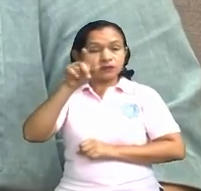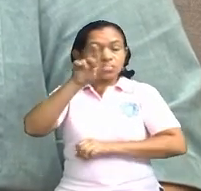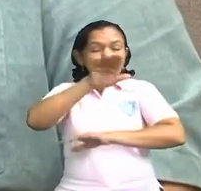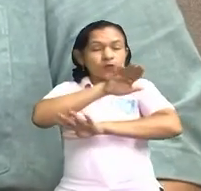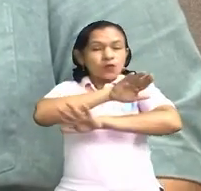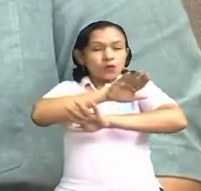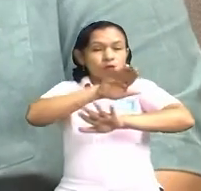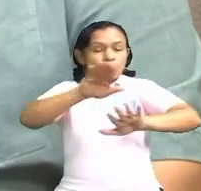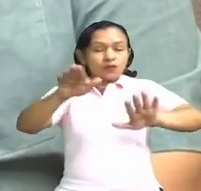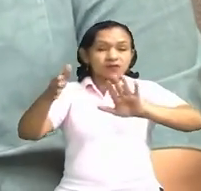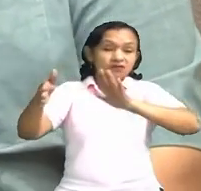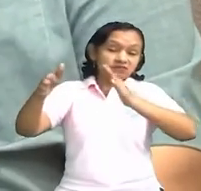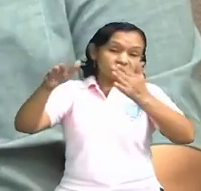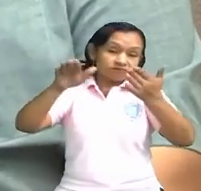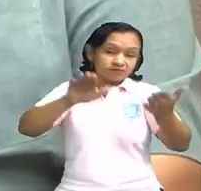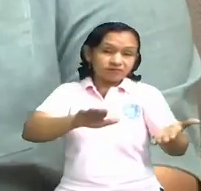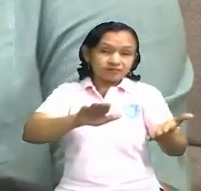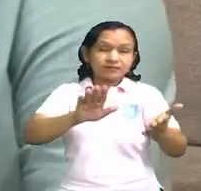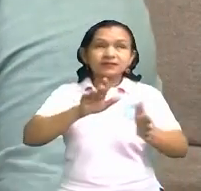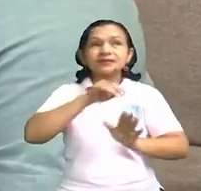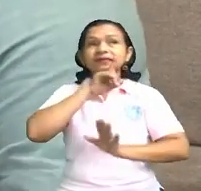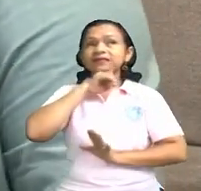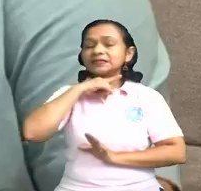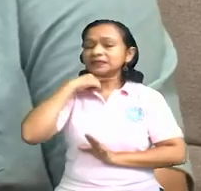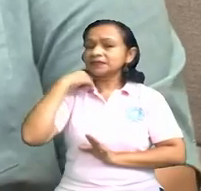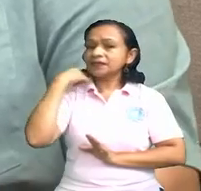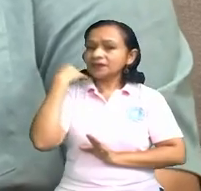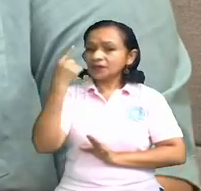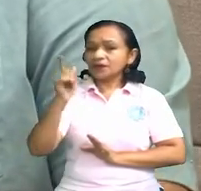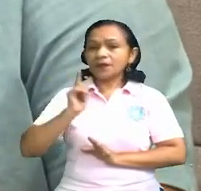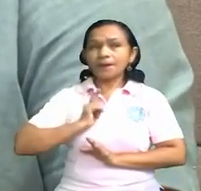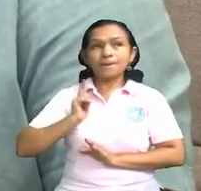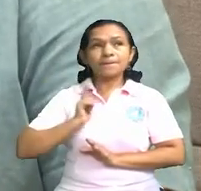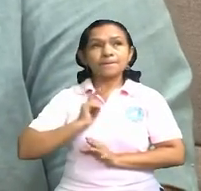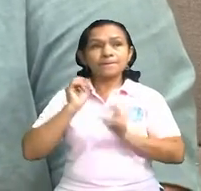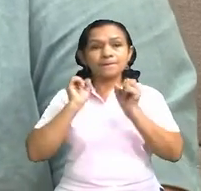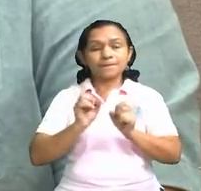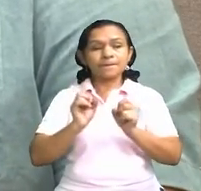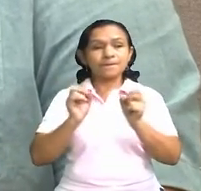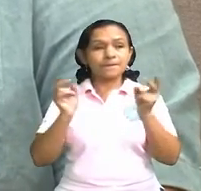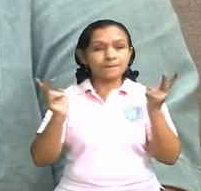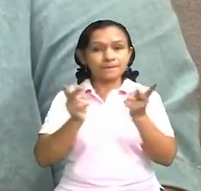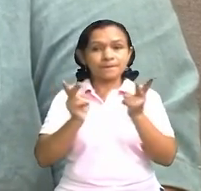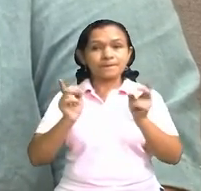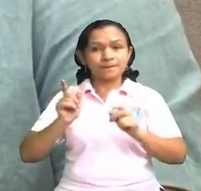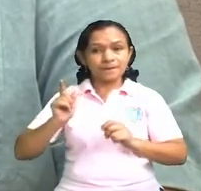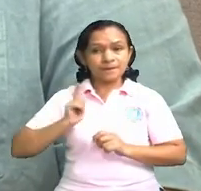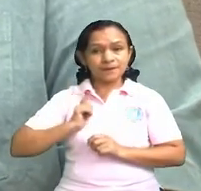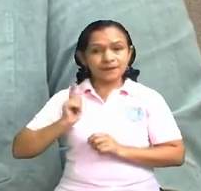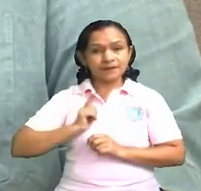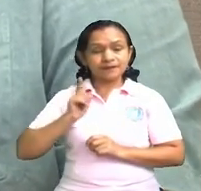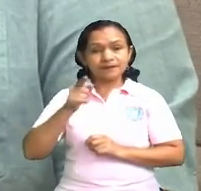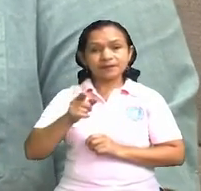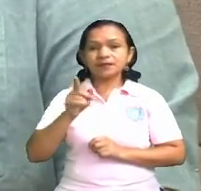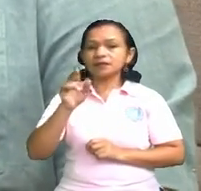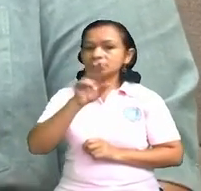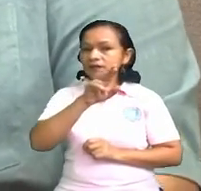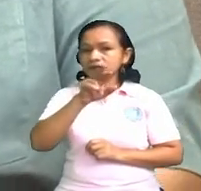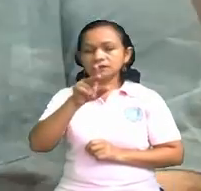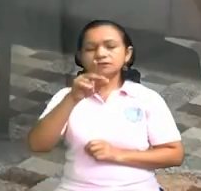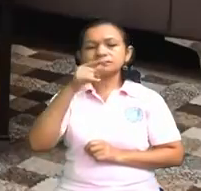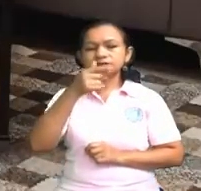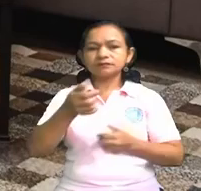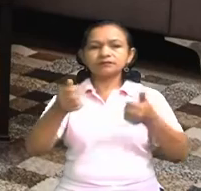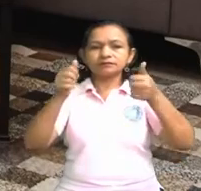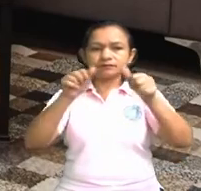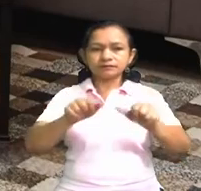último segundo de su vida. Y estamos seguros que si estuviera con nosotros, estuviera cumpliendo ese mismo